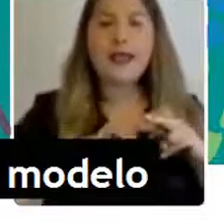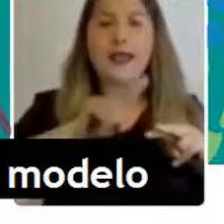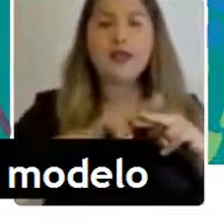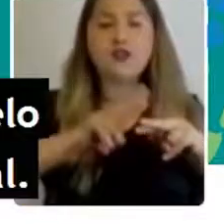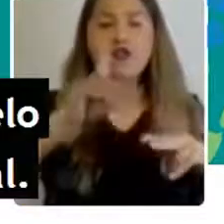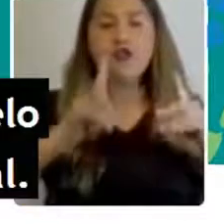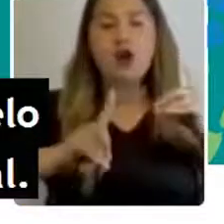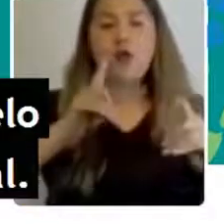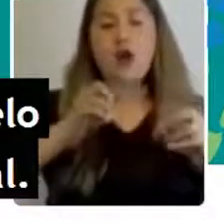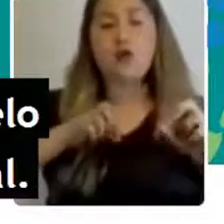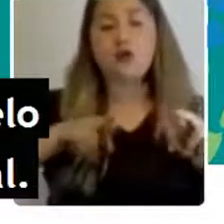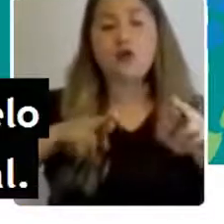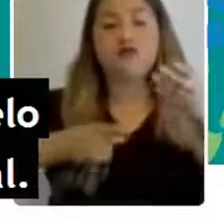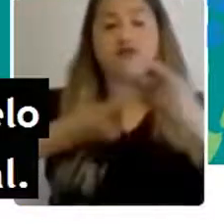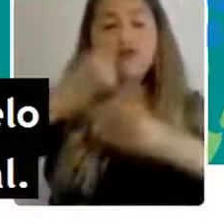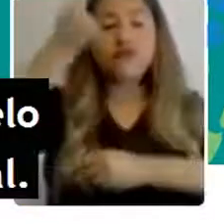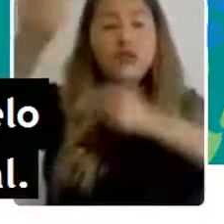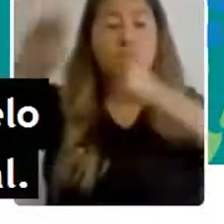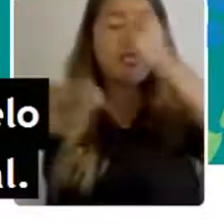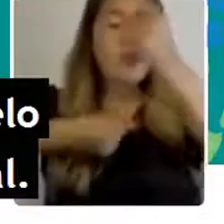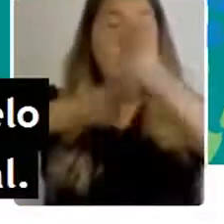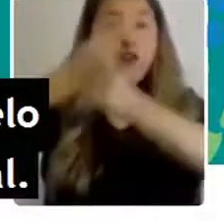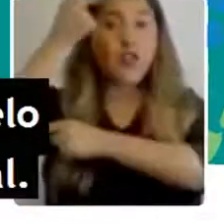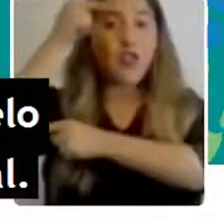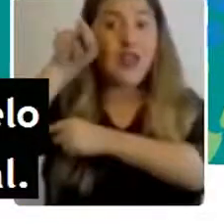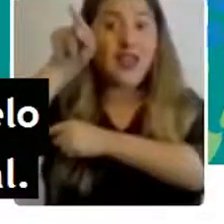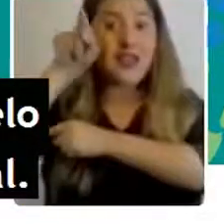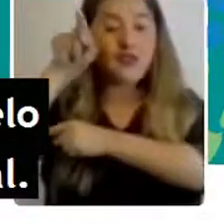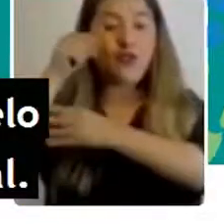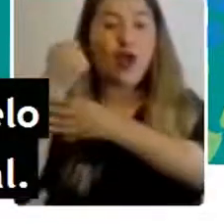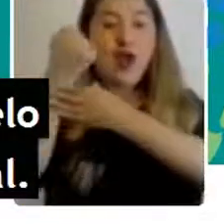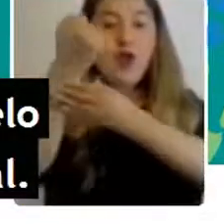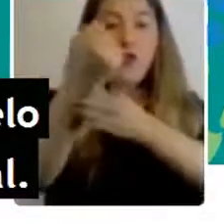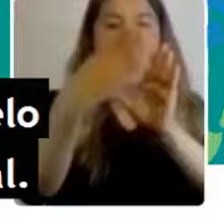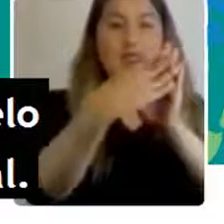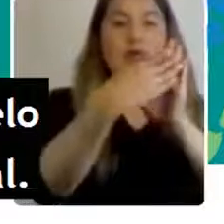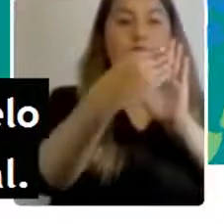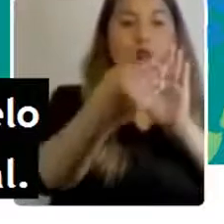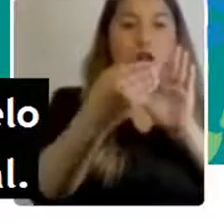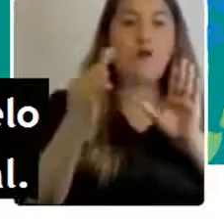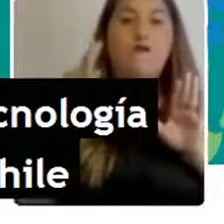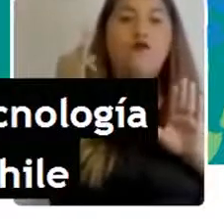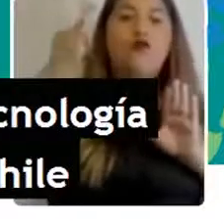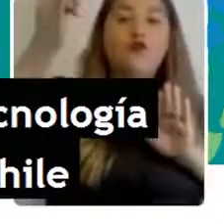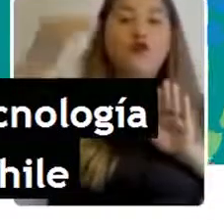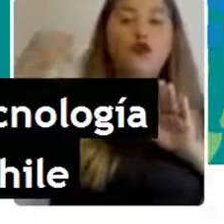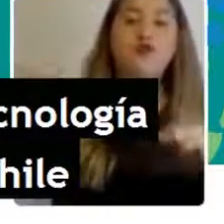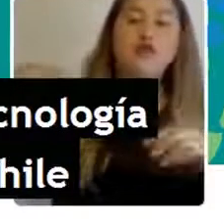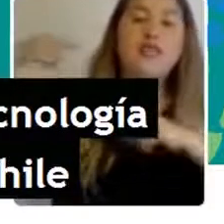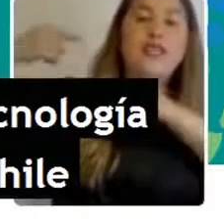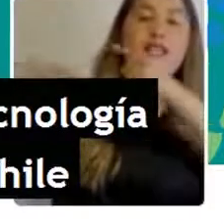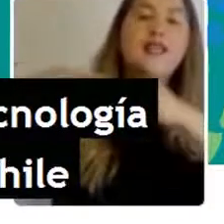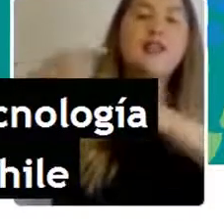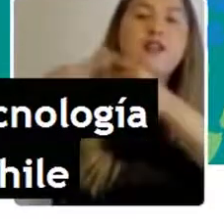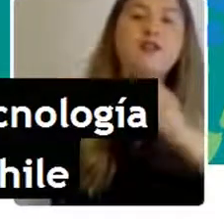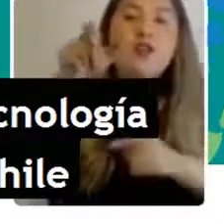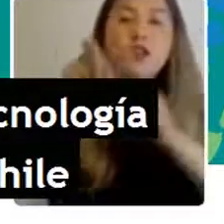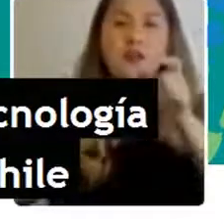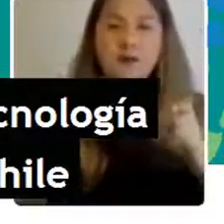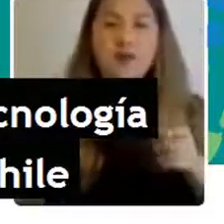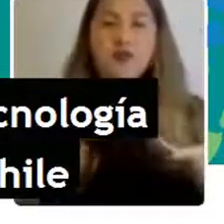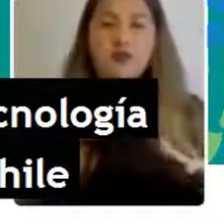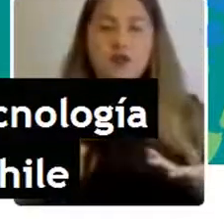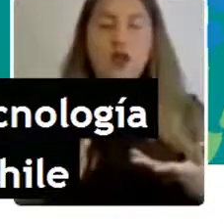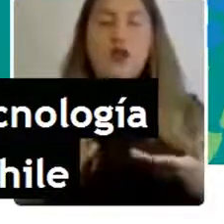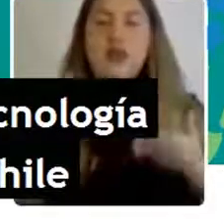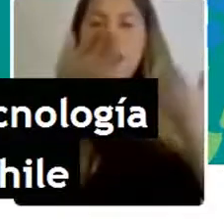de modelo para la futura generación de un modelo de atención unificado a nivel nacional. El primero es el Instituto Nacional de